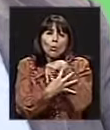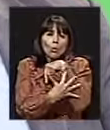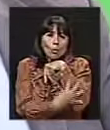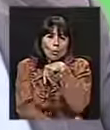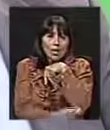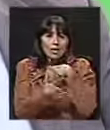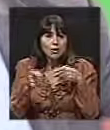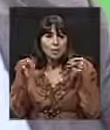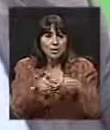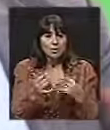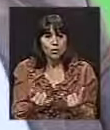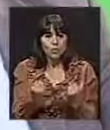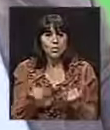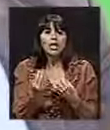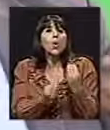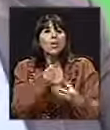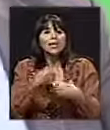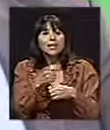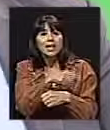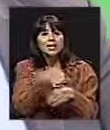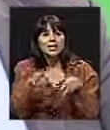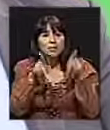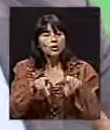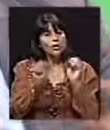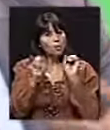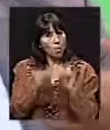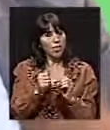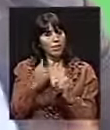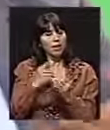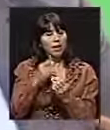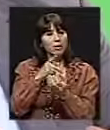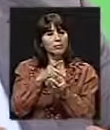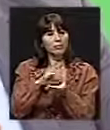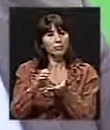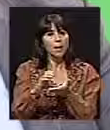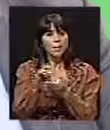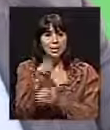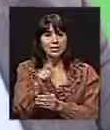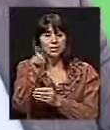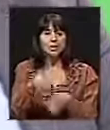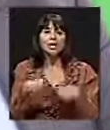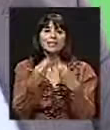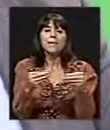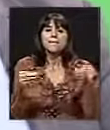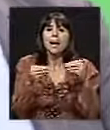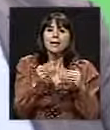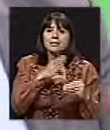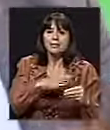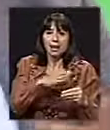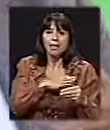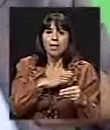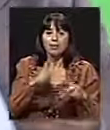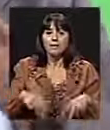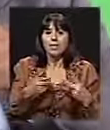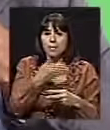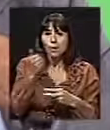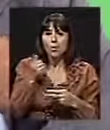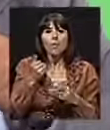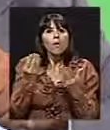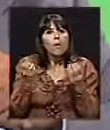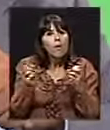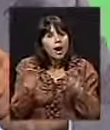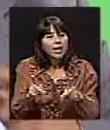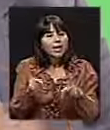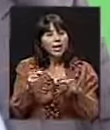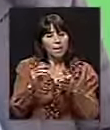la actualidad, puedan tener acceso a una pensión que les dé mayor y mejor calidad de vida. Bueno, que dejen pasar ese proyecto. Entonces debería ser